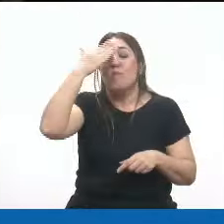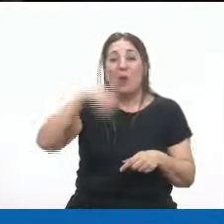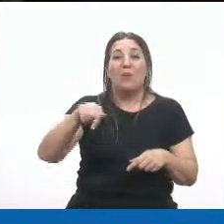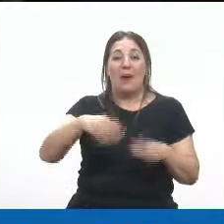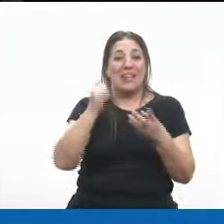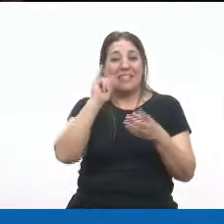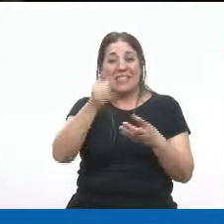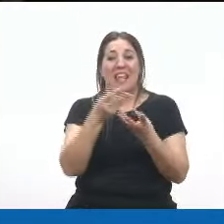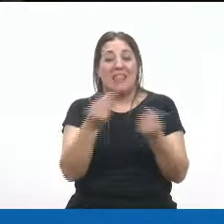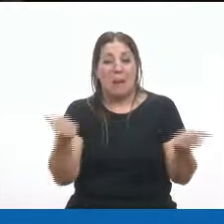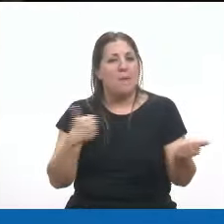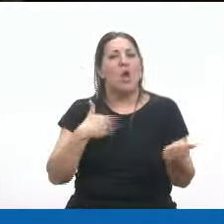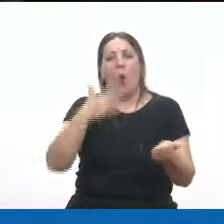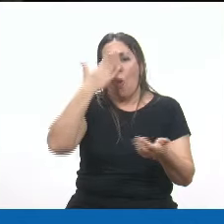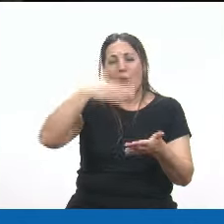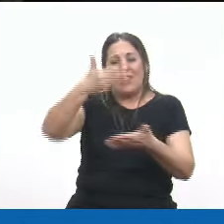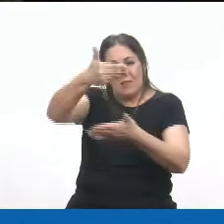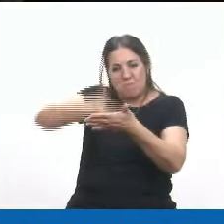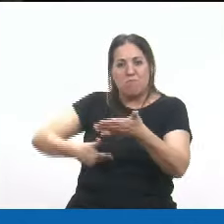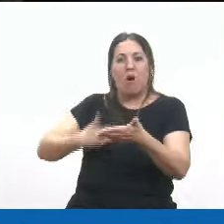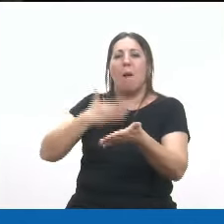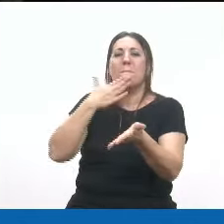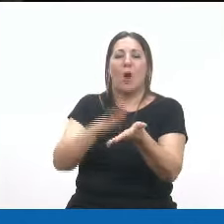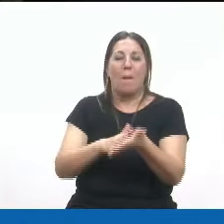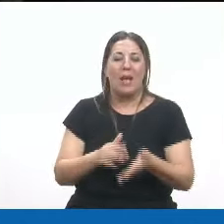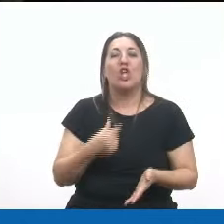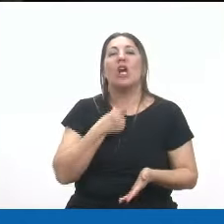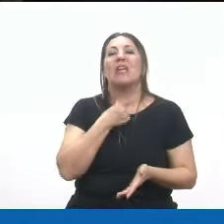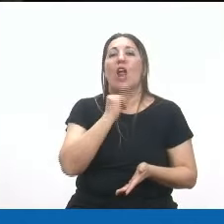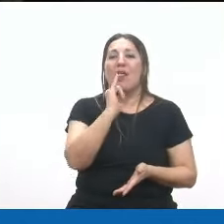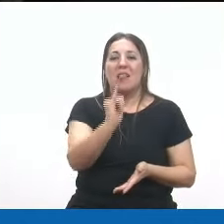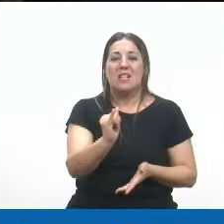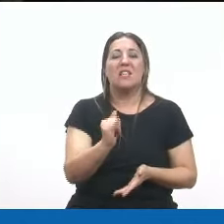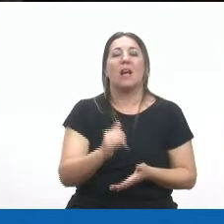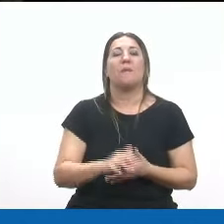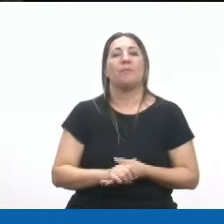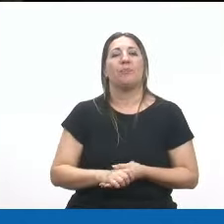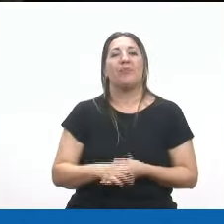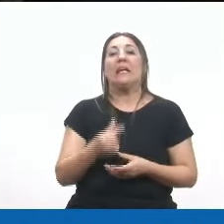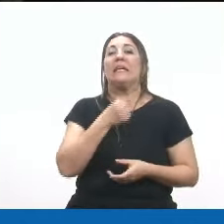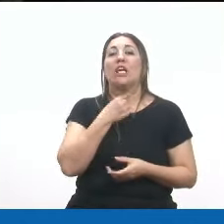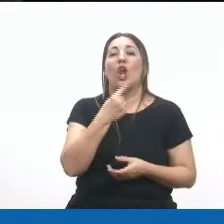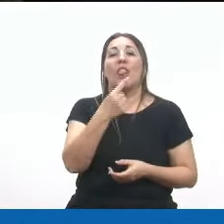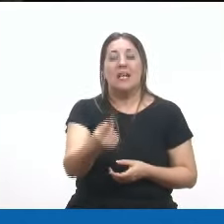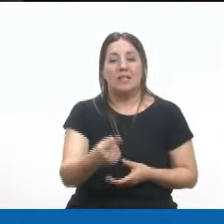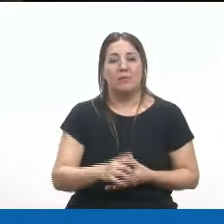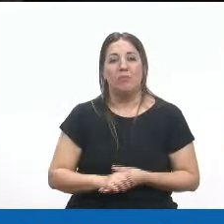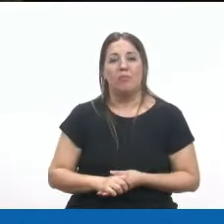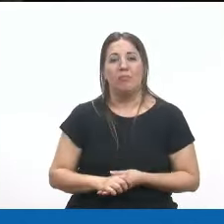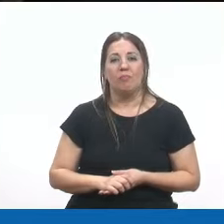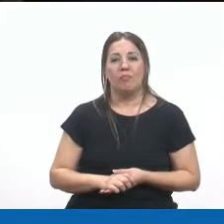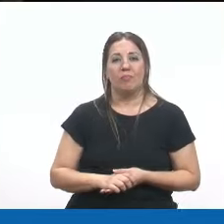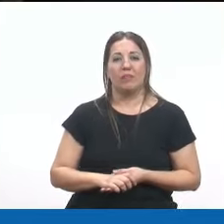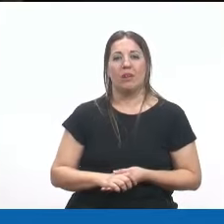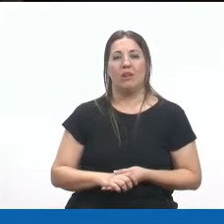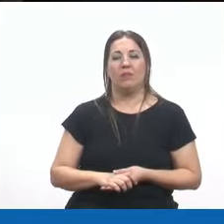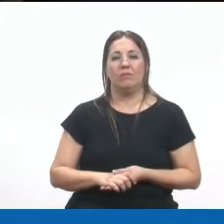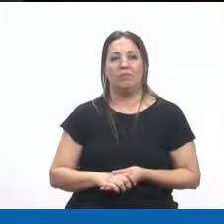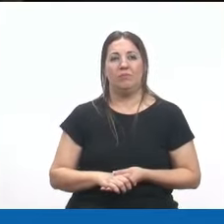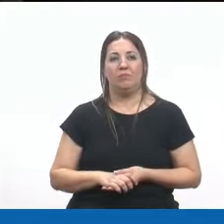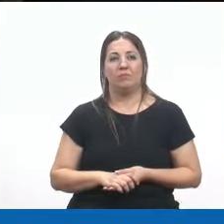página se lo prometo quiero decir quiero decir señor presidente